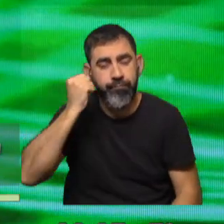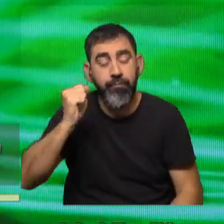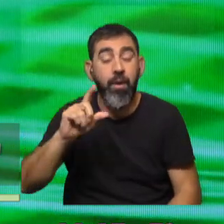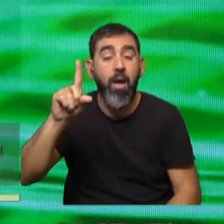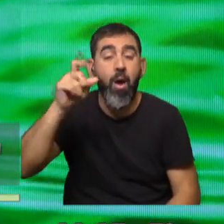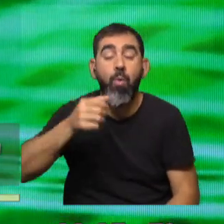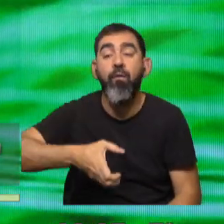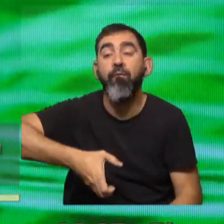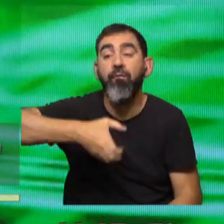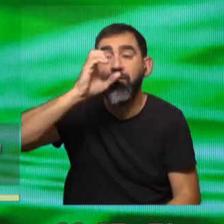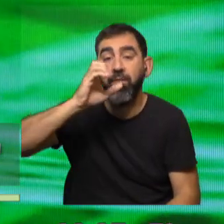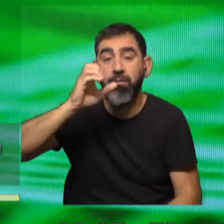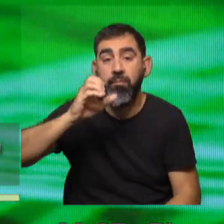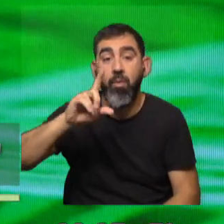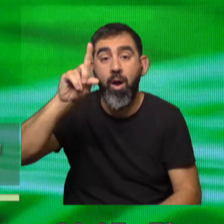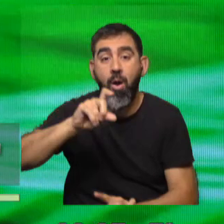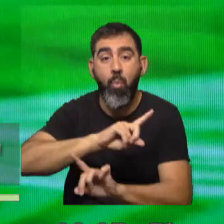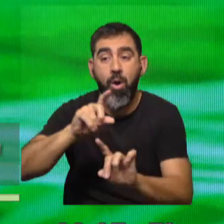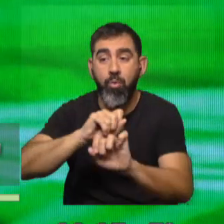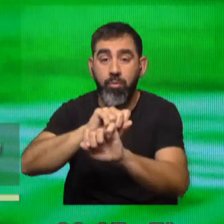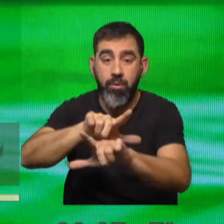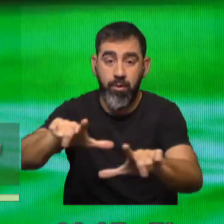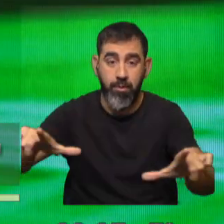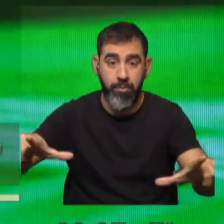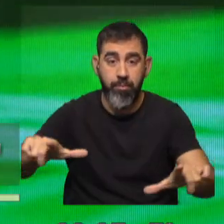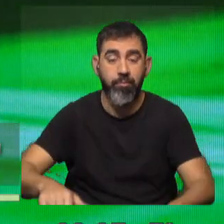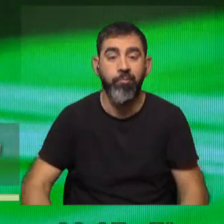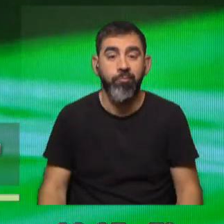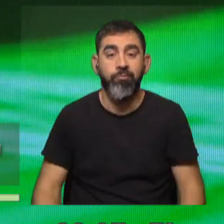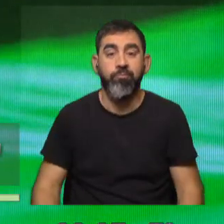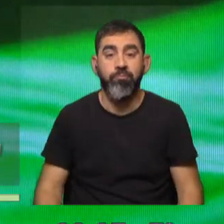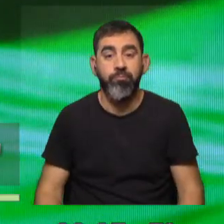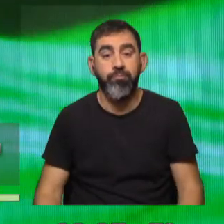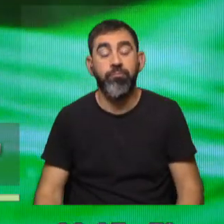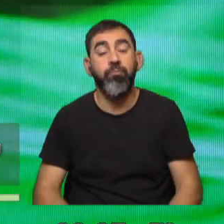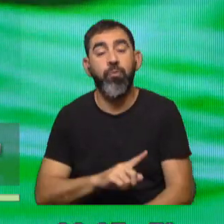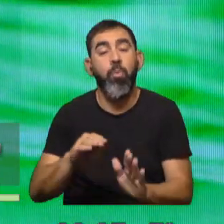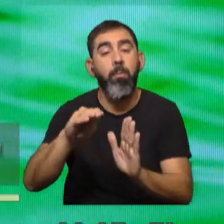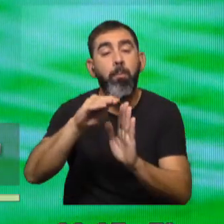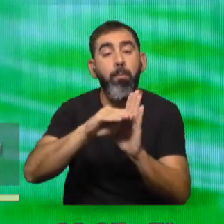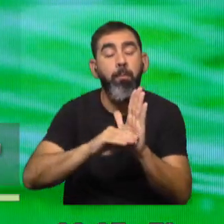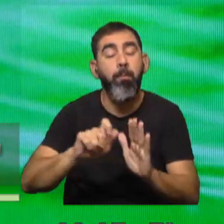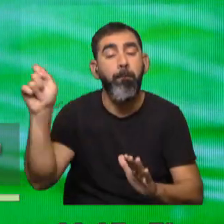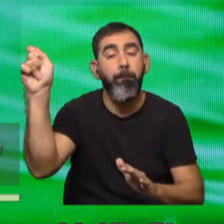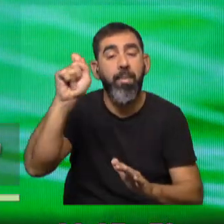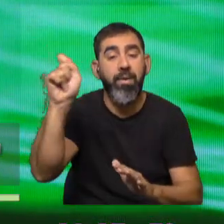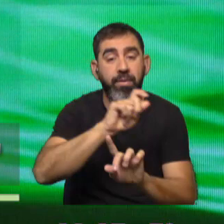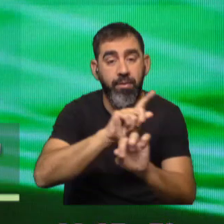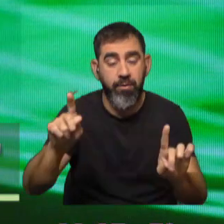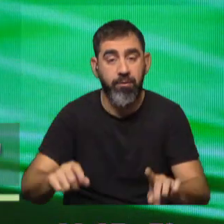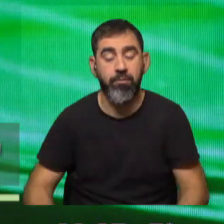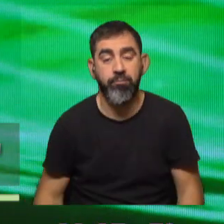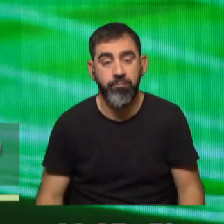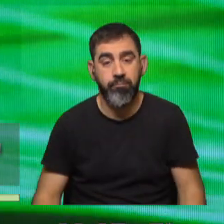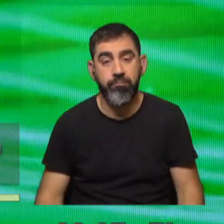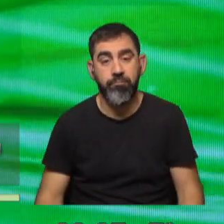para suplantar el agua que no era potable no Se tomaron medidas de emergencia a pesar